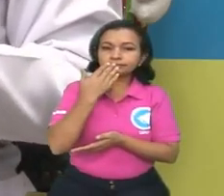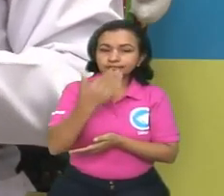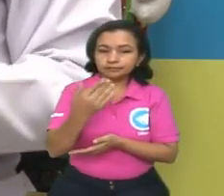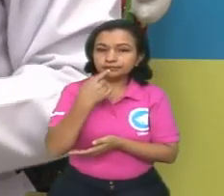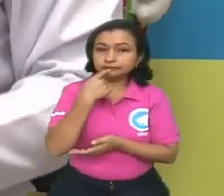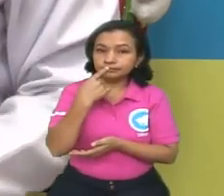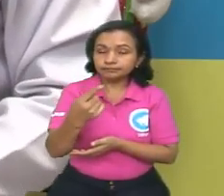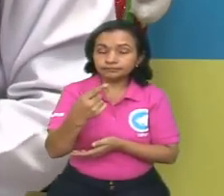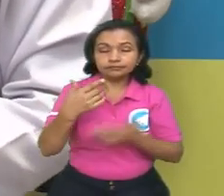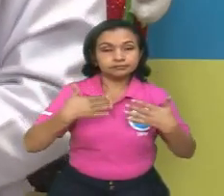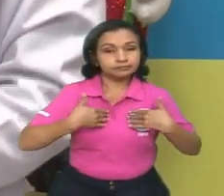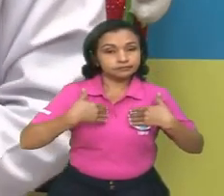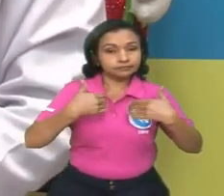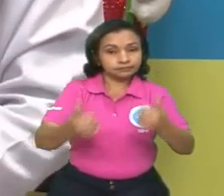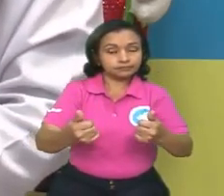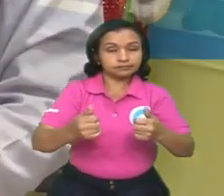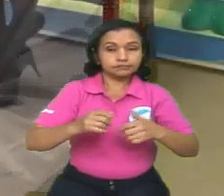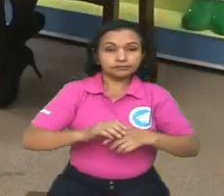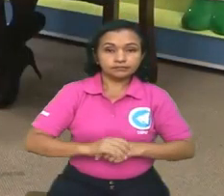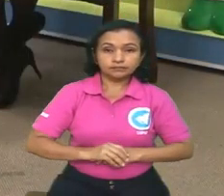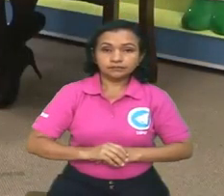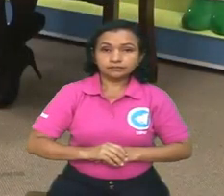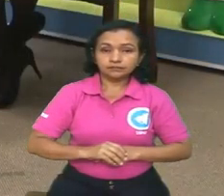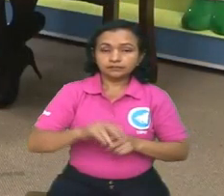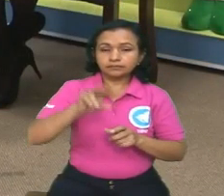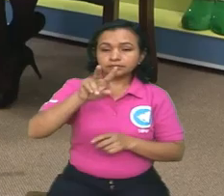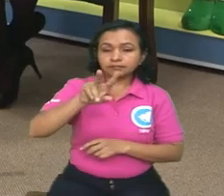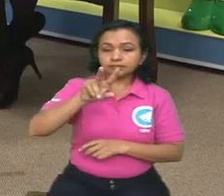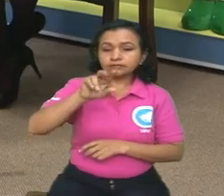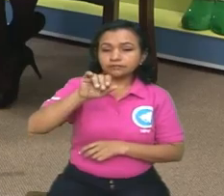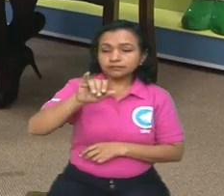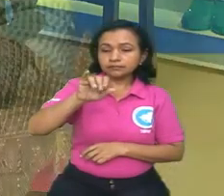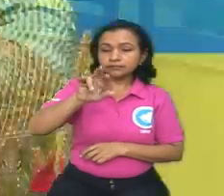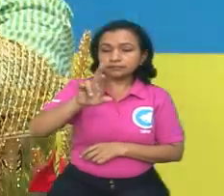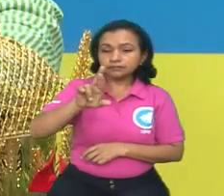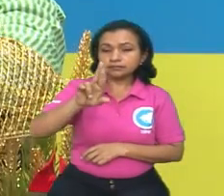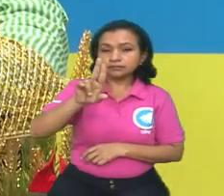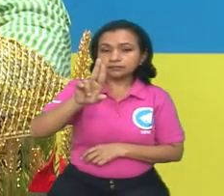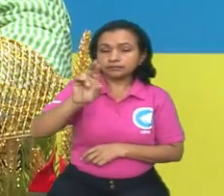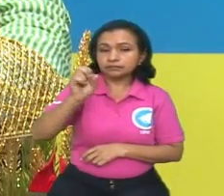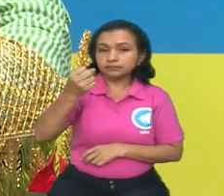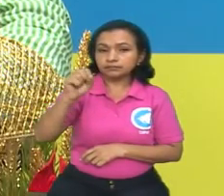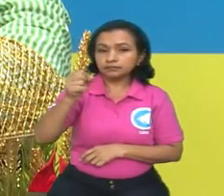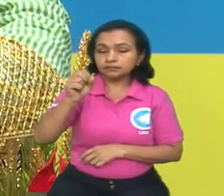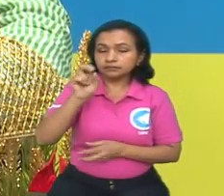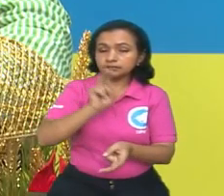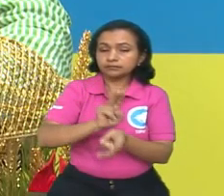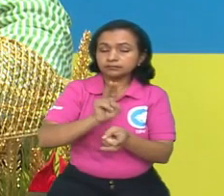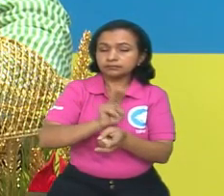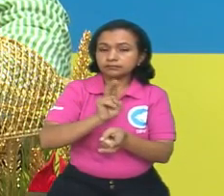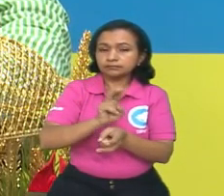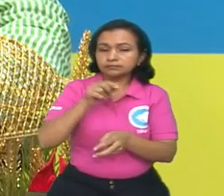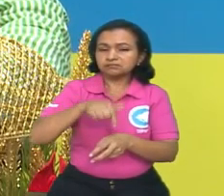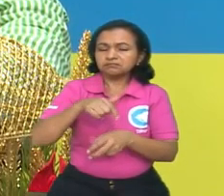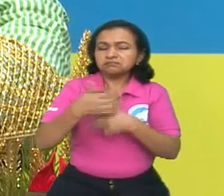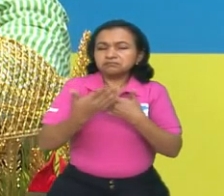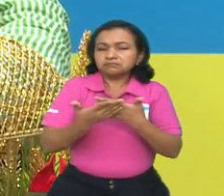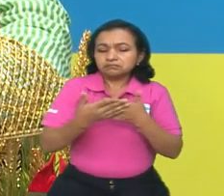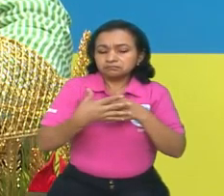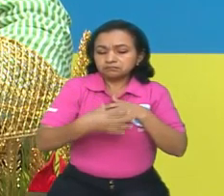de salud. Ahora, el virus, usted me dice, ¿cuánto es el tiempo en que él se